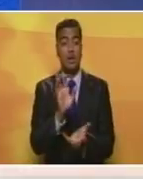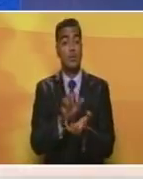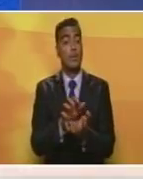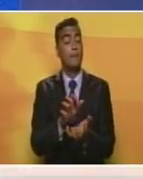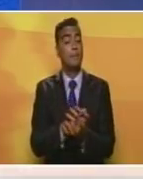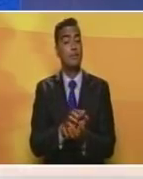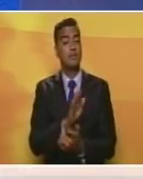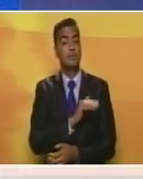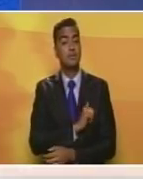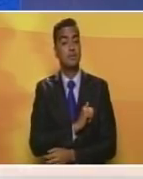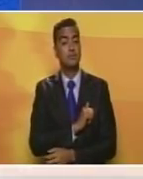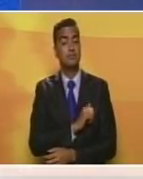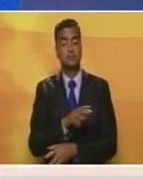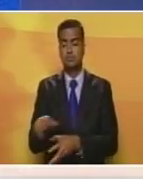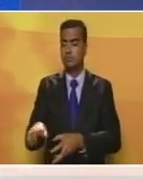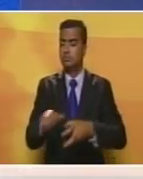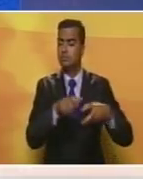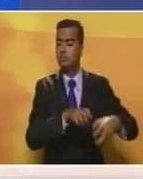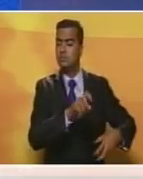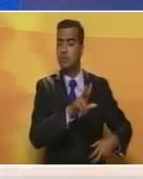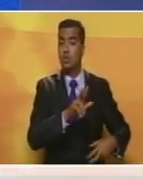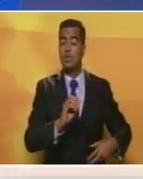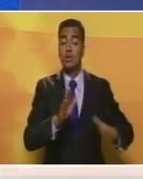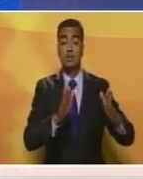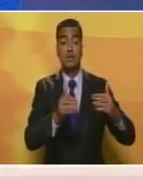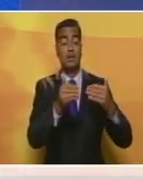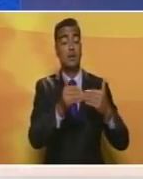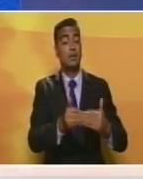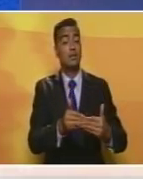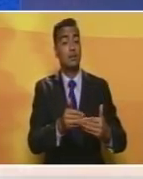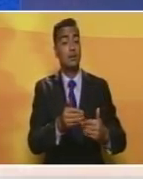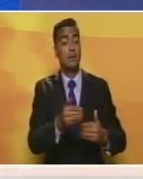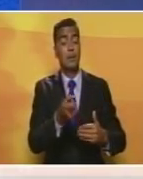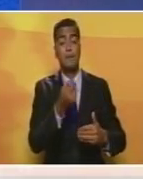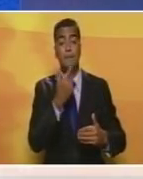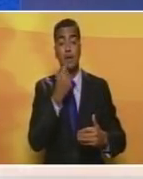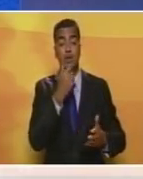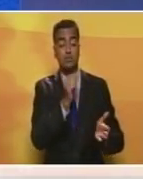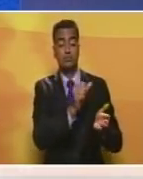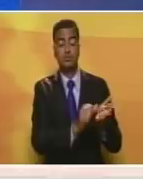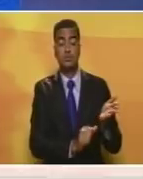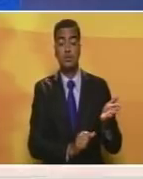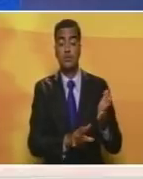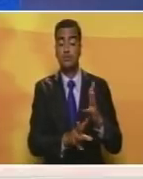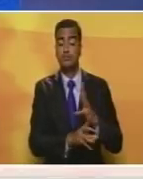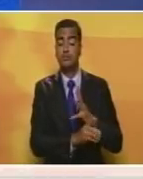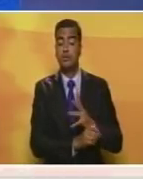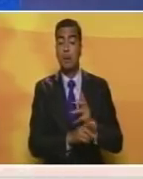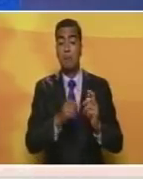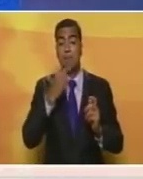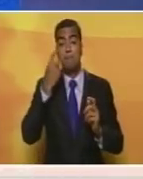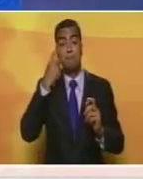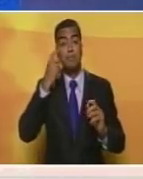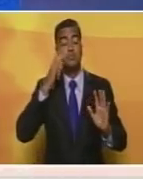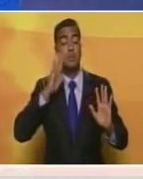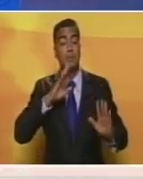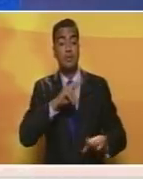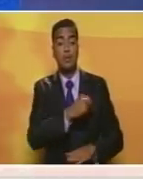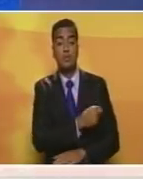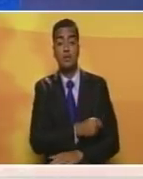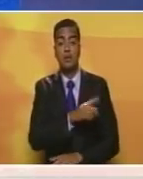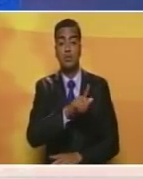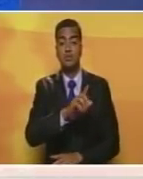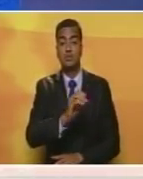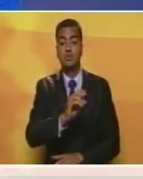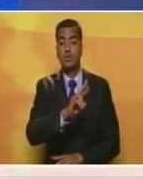sus vidas corren peligro si no cumplen con el tratamiento de manera oportuna. Desde el Estado Lara, en alianza con Latina TV, Génesis Colmenares,